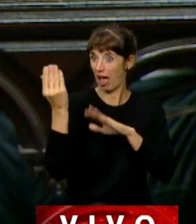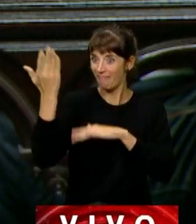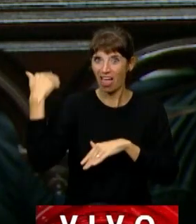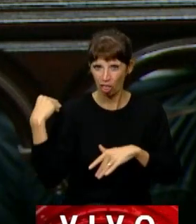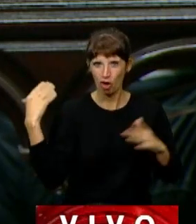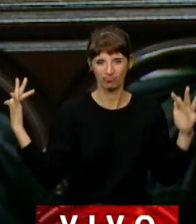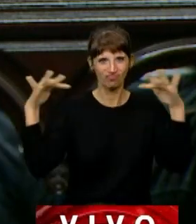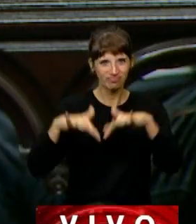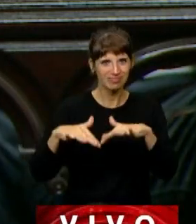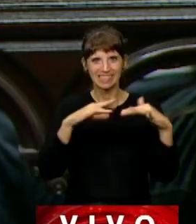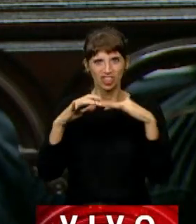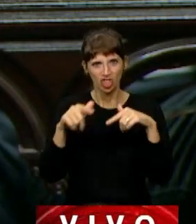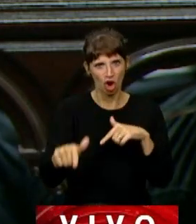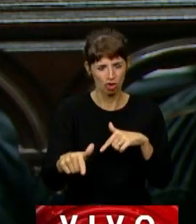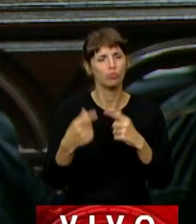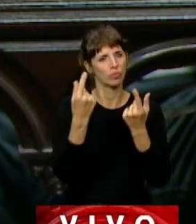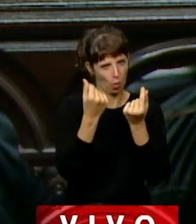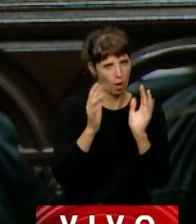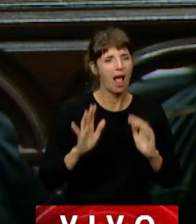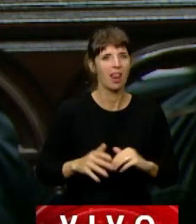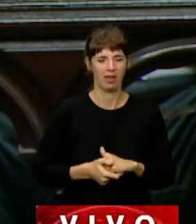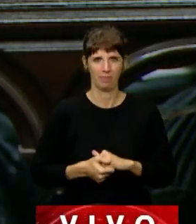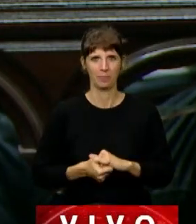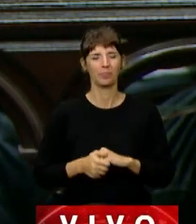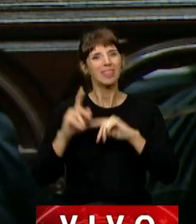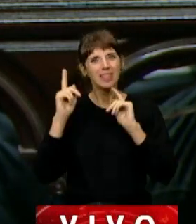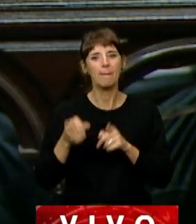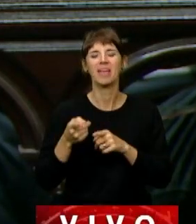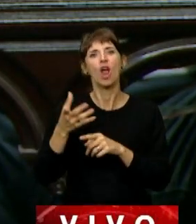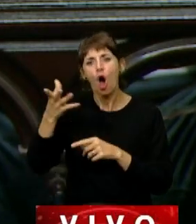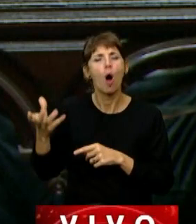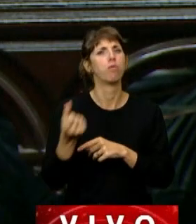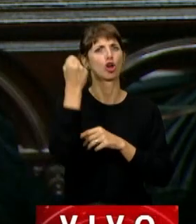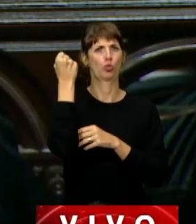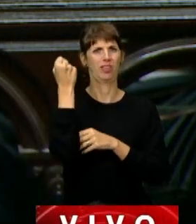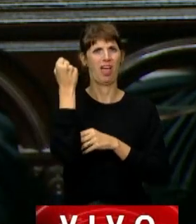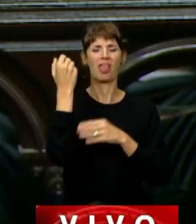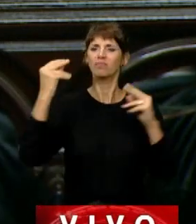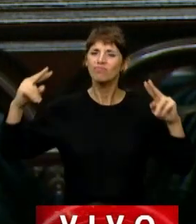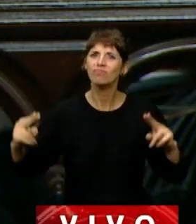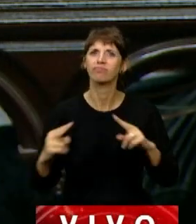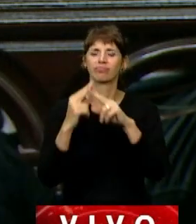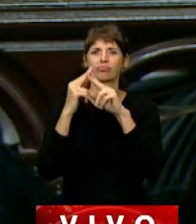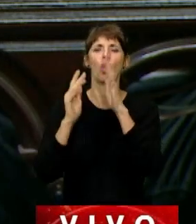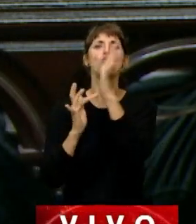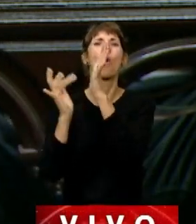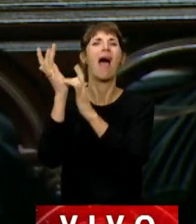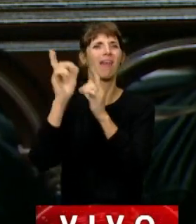recinto. Sirve la oportunidad de encontrarnos en una basílica a